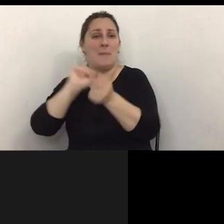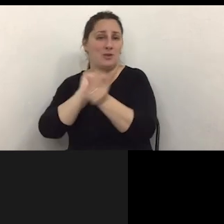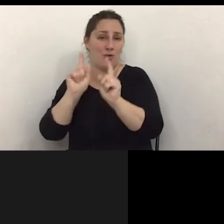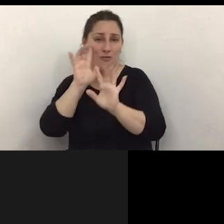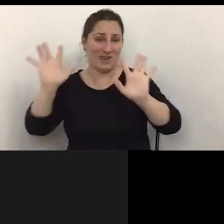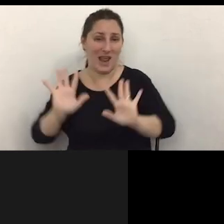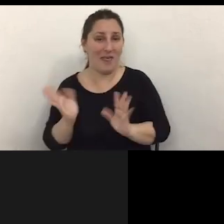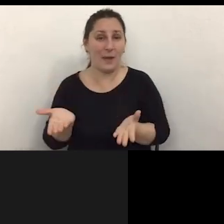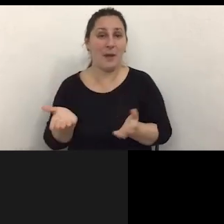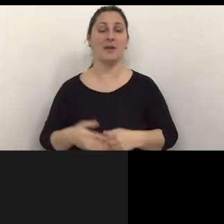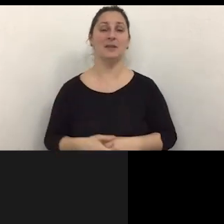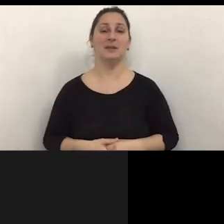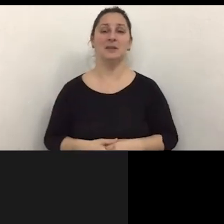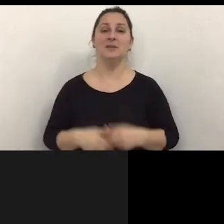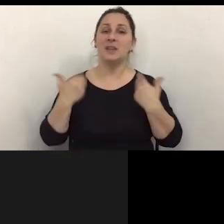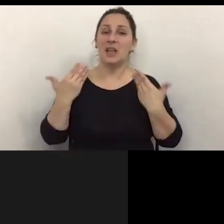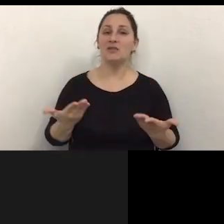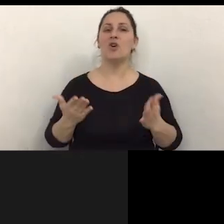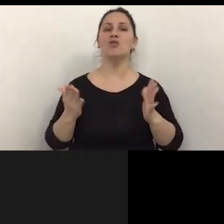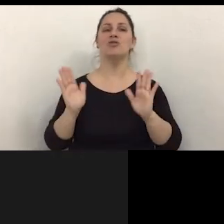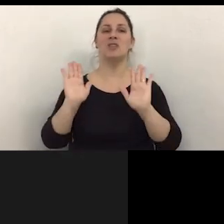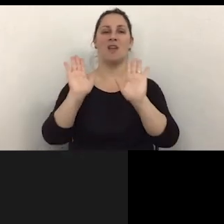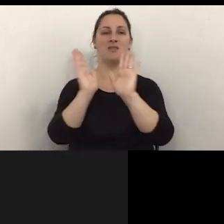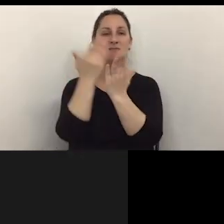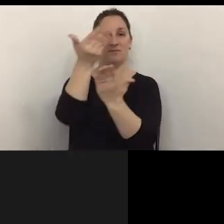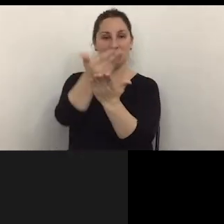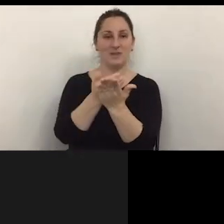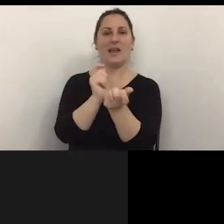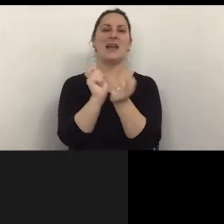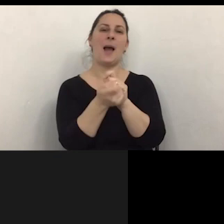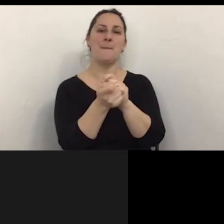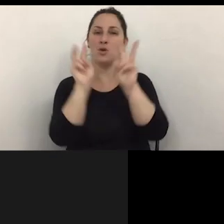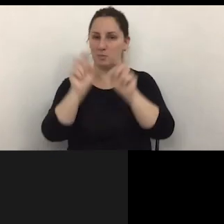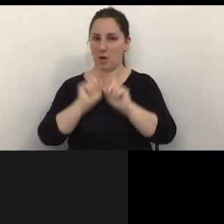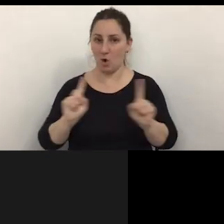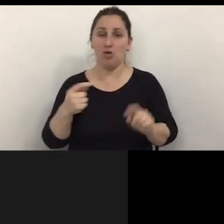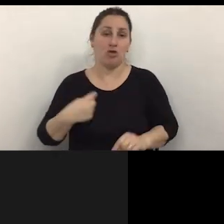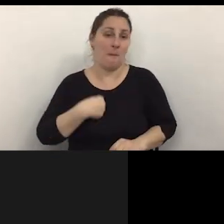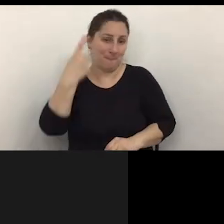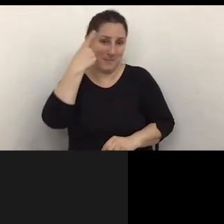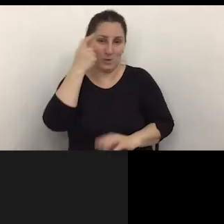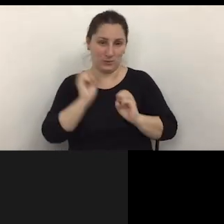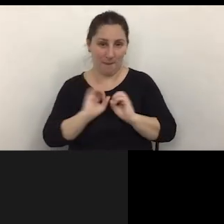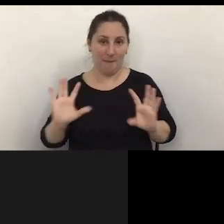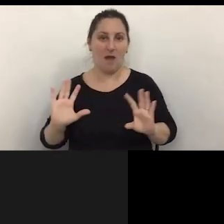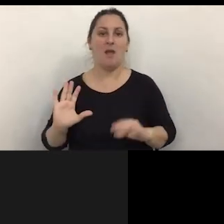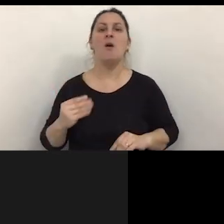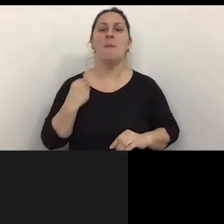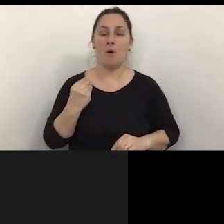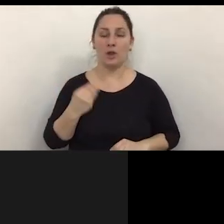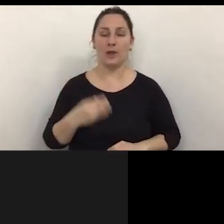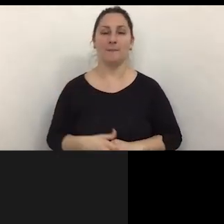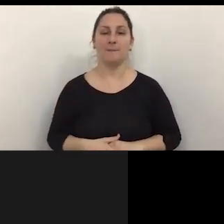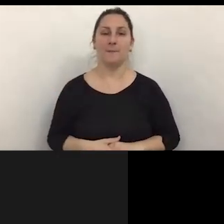de calificación no hace. Para mí no está bien porque ¿Por qué